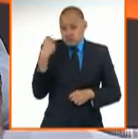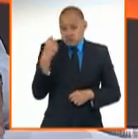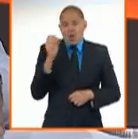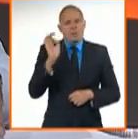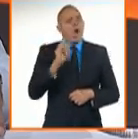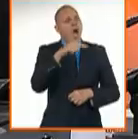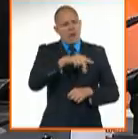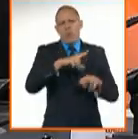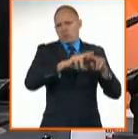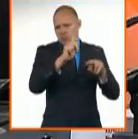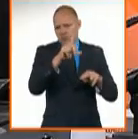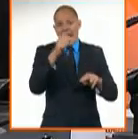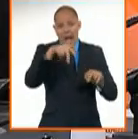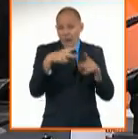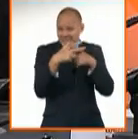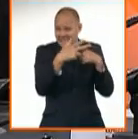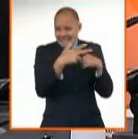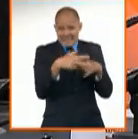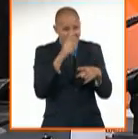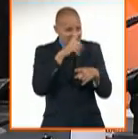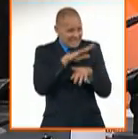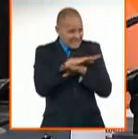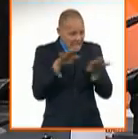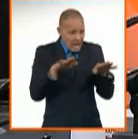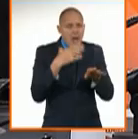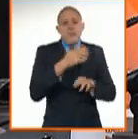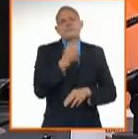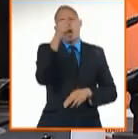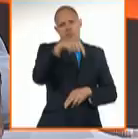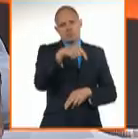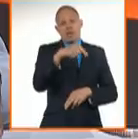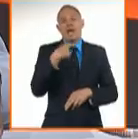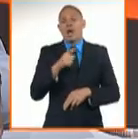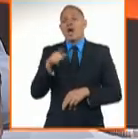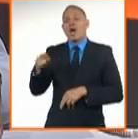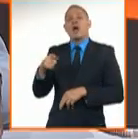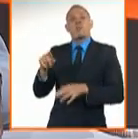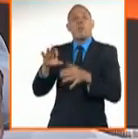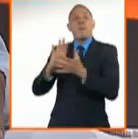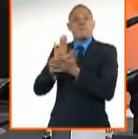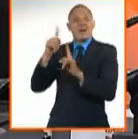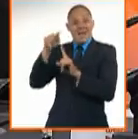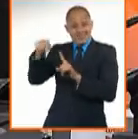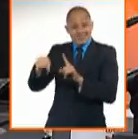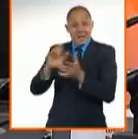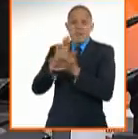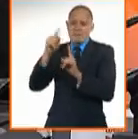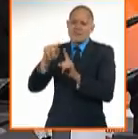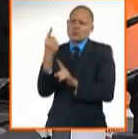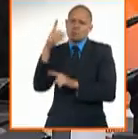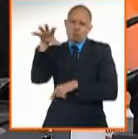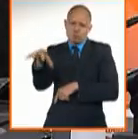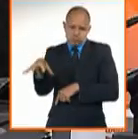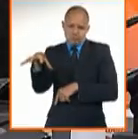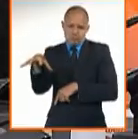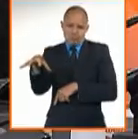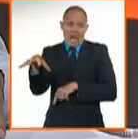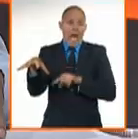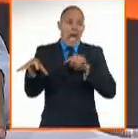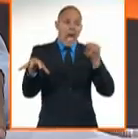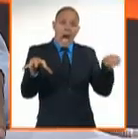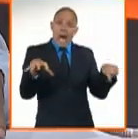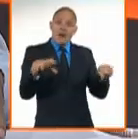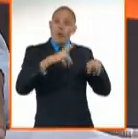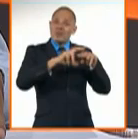a ser de baja la de la de la guitarra acabó central única porque tiene una sola unidad porque no pero afecta que tiene dos unidades cuando se suman es más más potente es